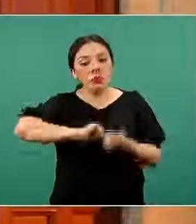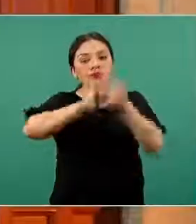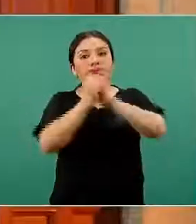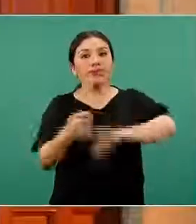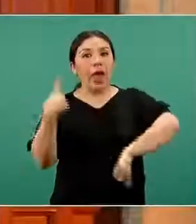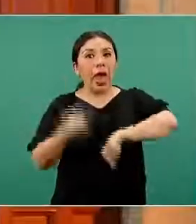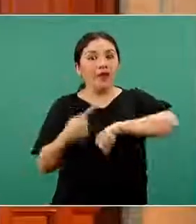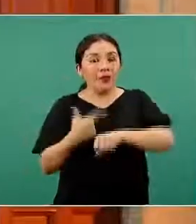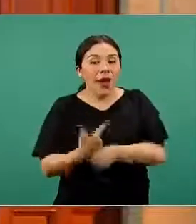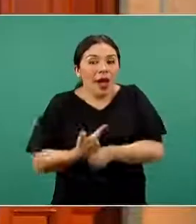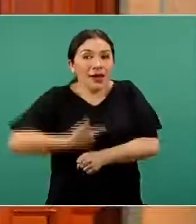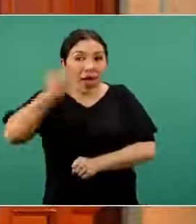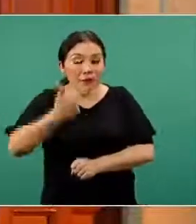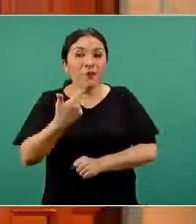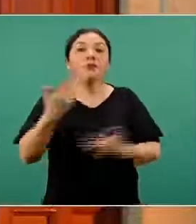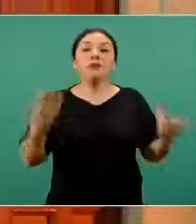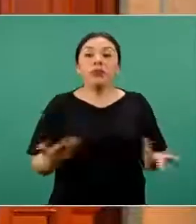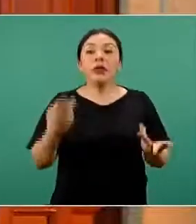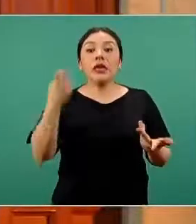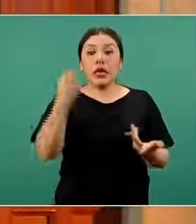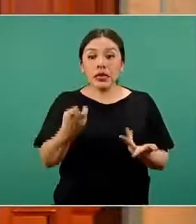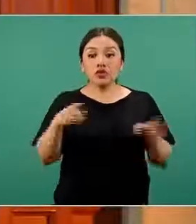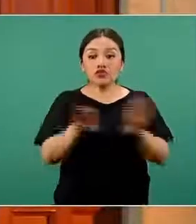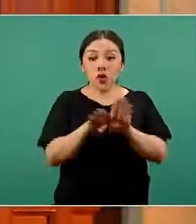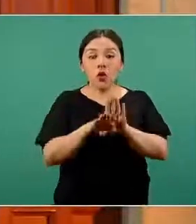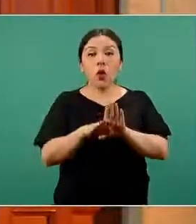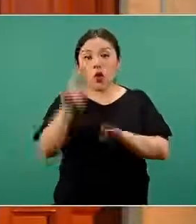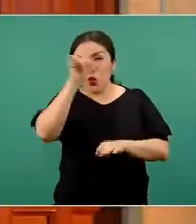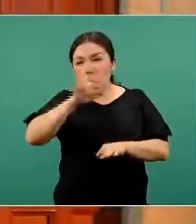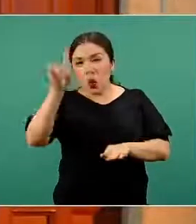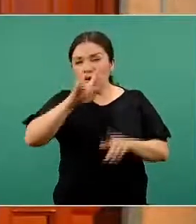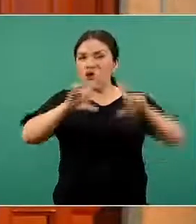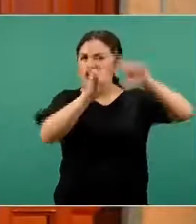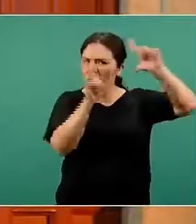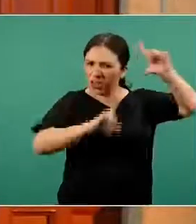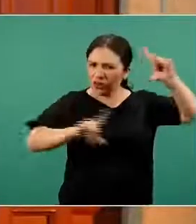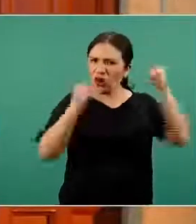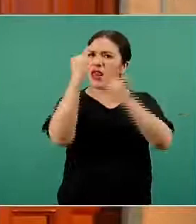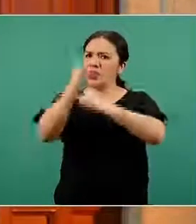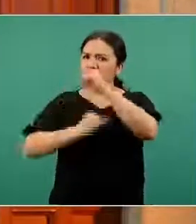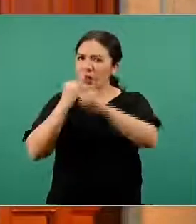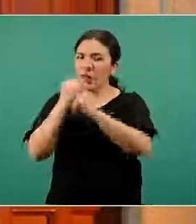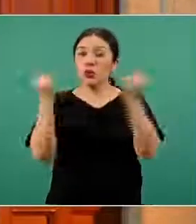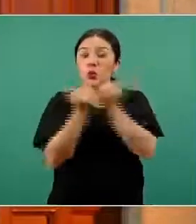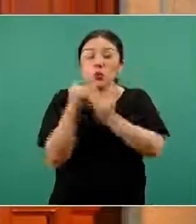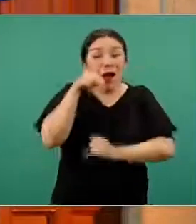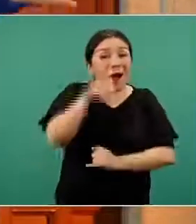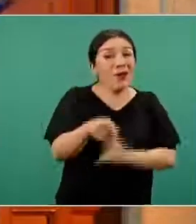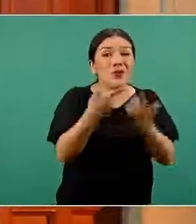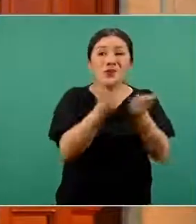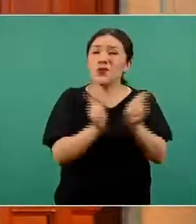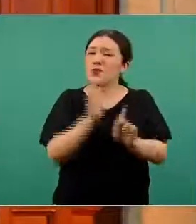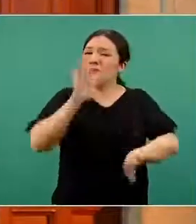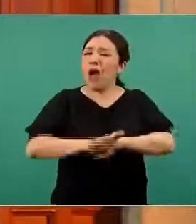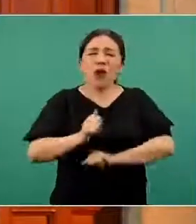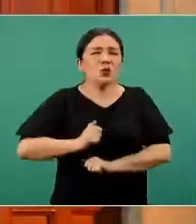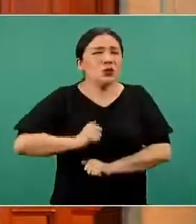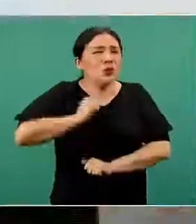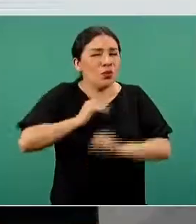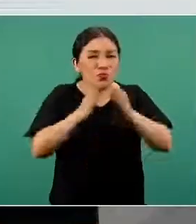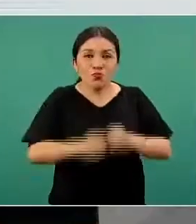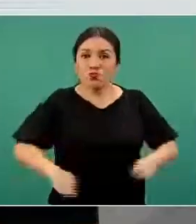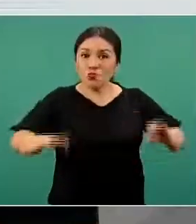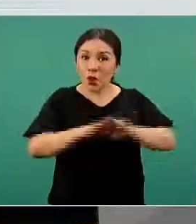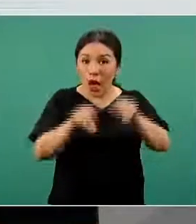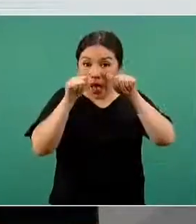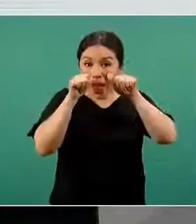complicaciones y que en todos los lineamientos, tanto nacionales como internacionales, es un grupo prioritario, y de esto